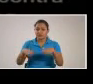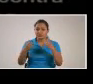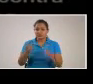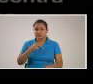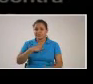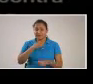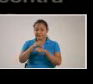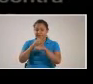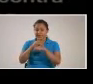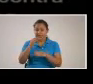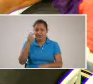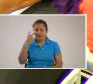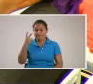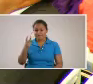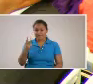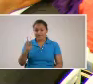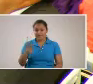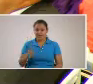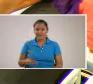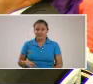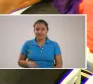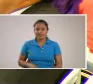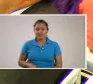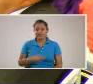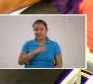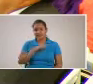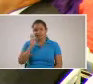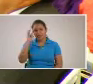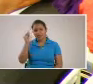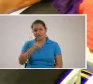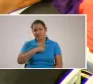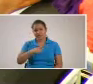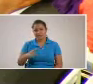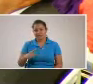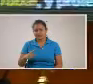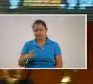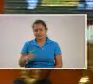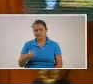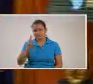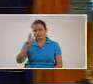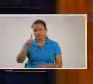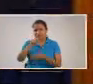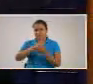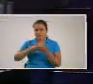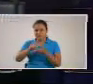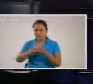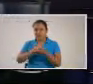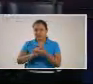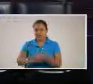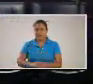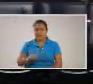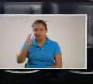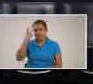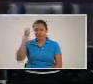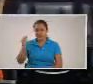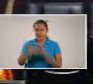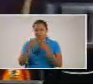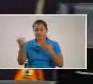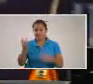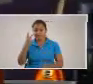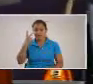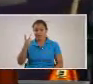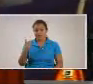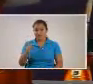ver es que hay, por lo menos está Magog, Mesec y Tubal. Yo le resalté aquí con otro color esos nombres porque vamos a ver